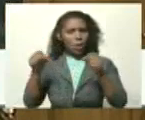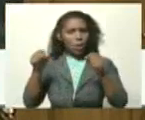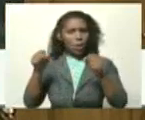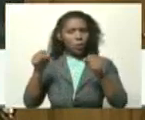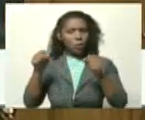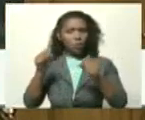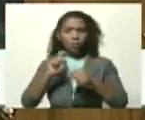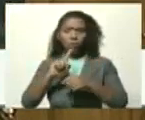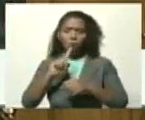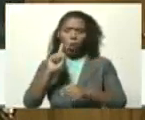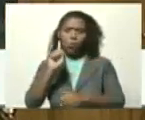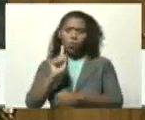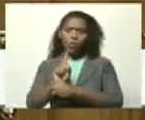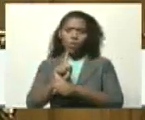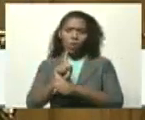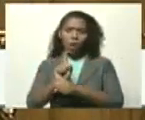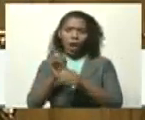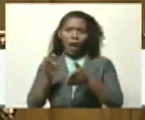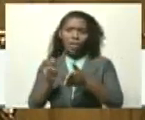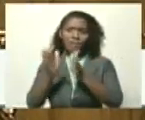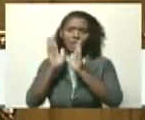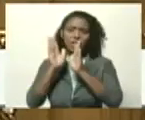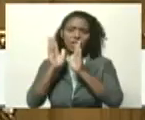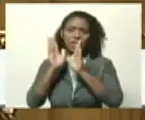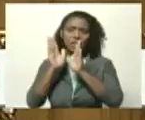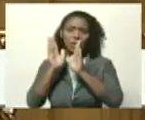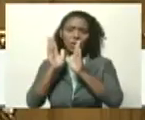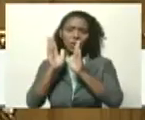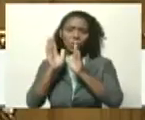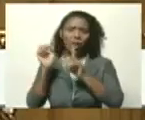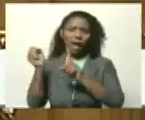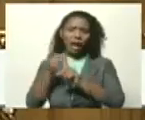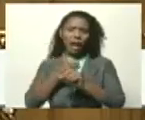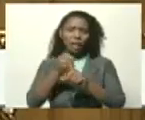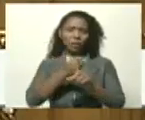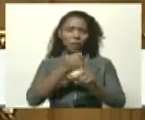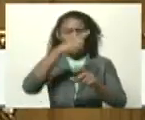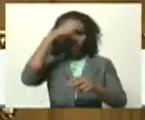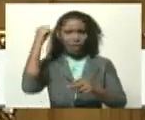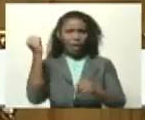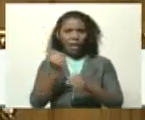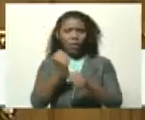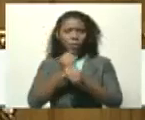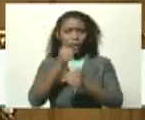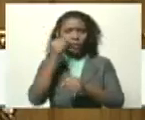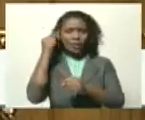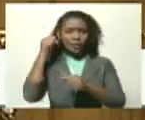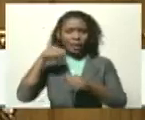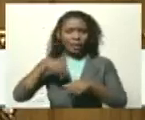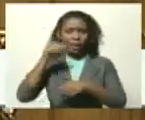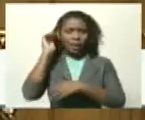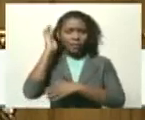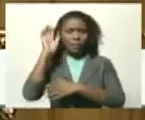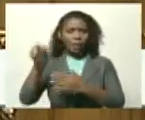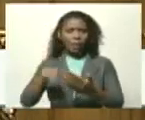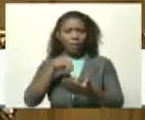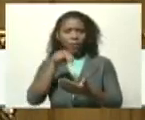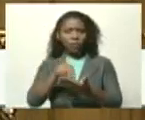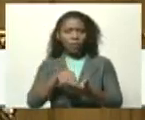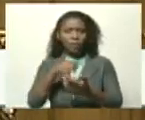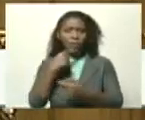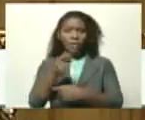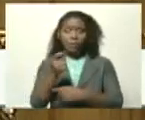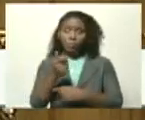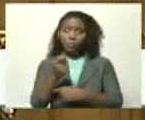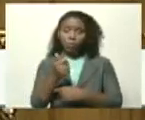no solamente de la planta física, la agresión a las trabajadoras y a los trabajadores de esta Asamblea Nacional, se dice